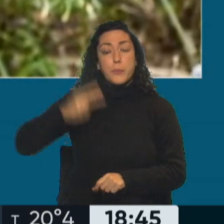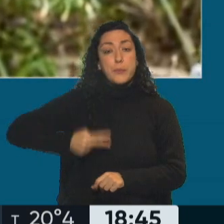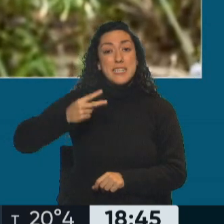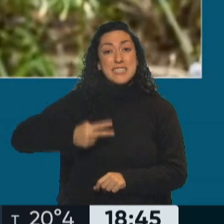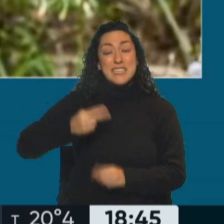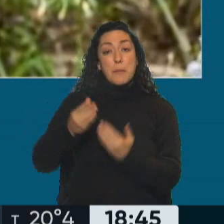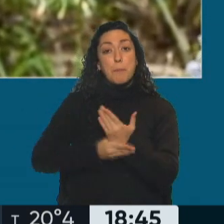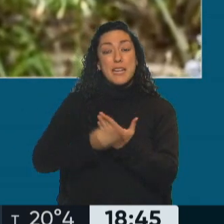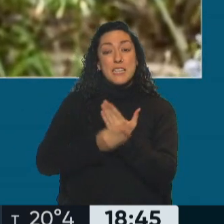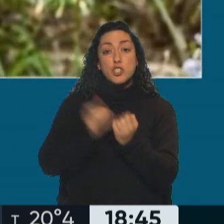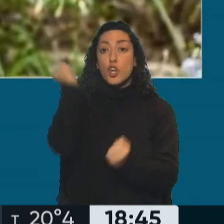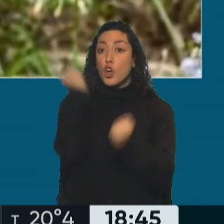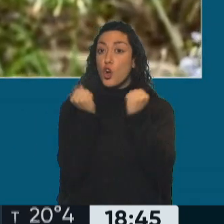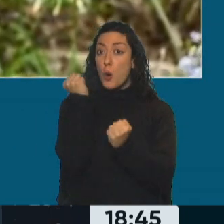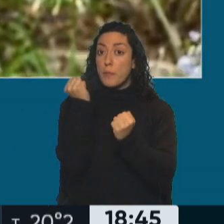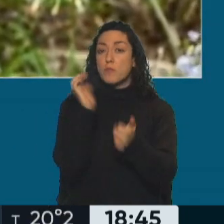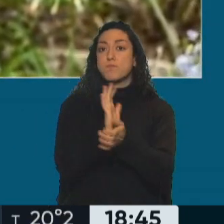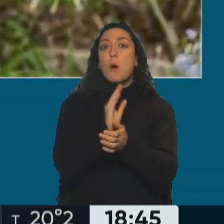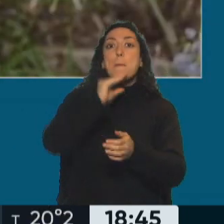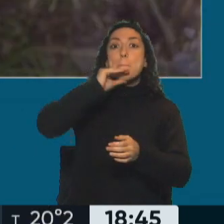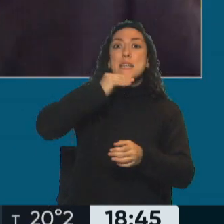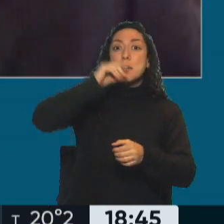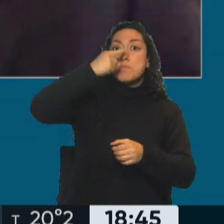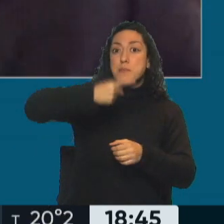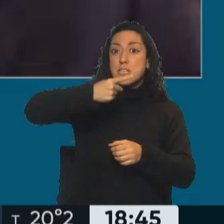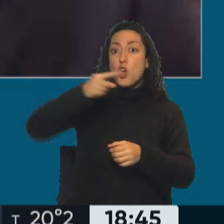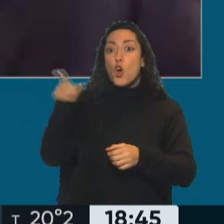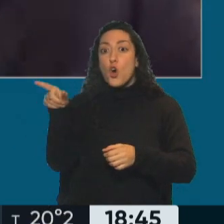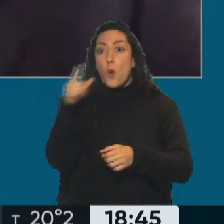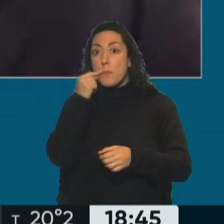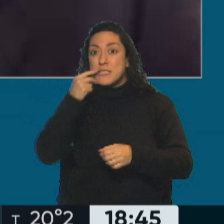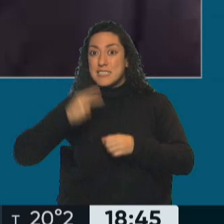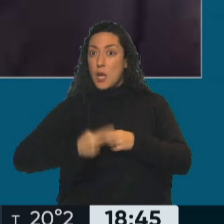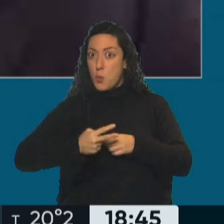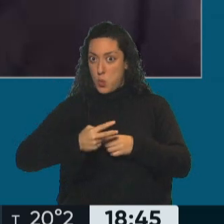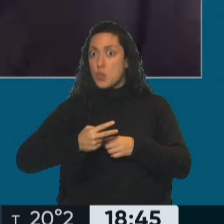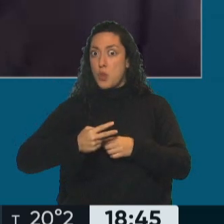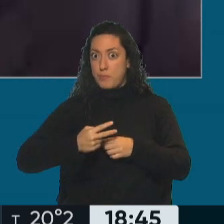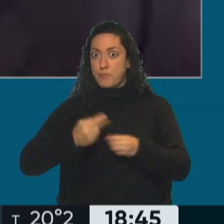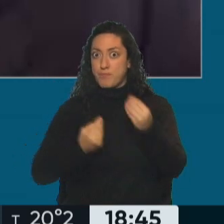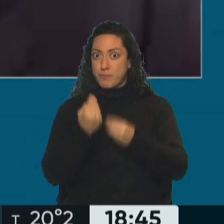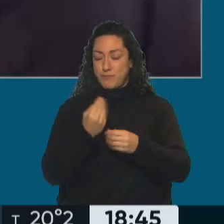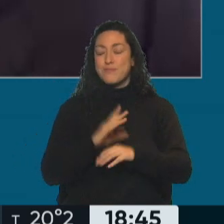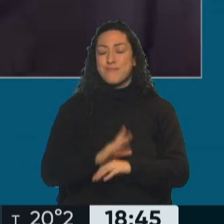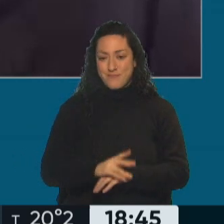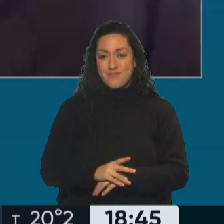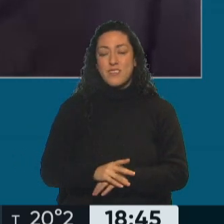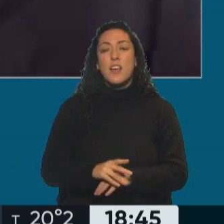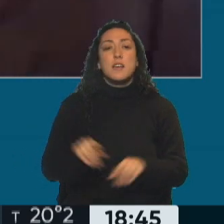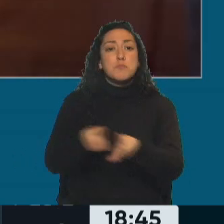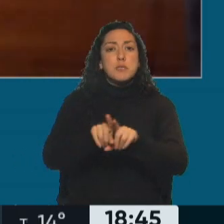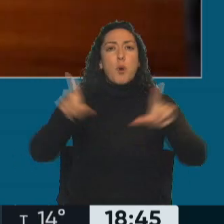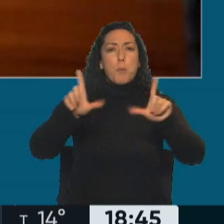Economía, mano derecha. Es el segundo de Massa, frente a un informe que se había, había trascendido en los